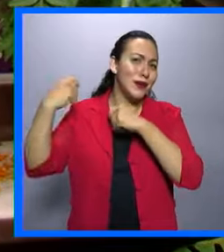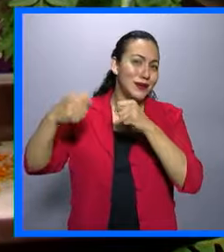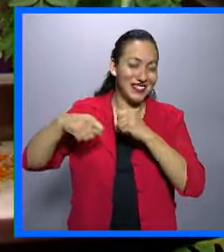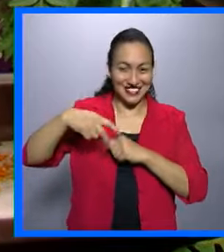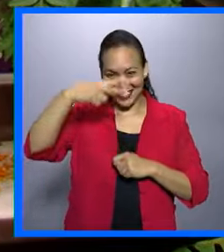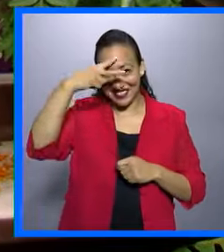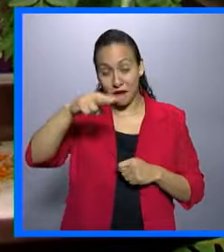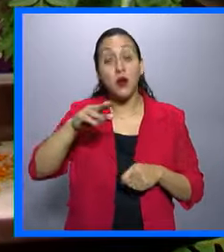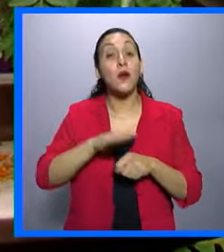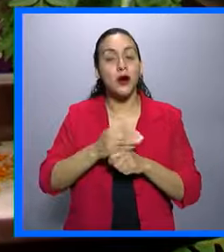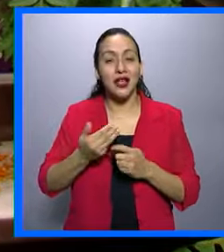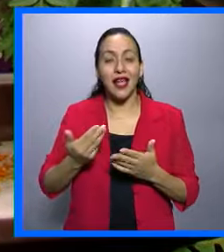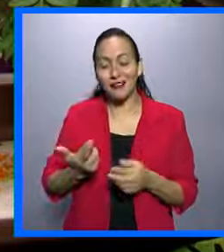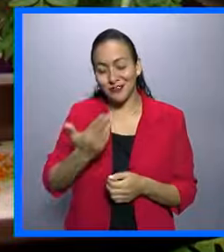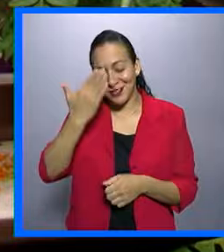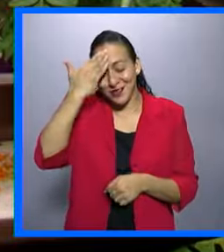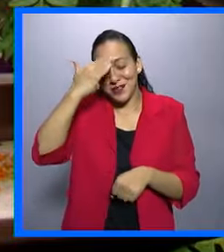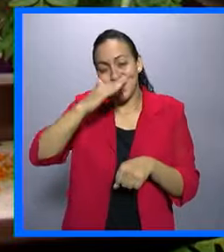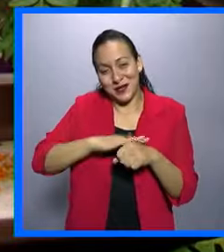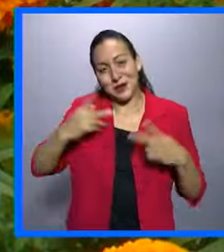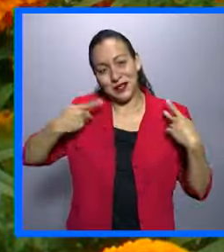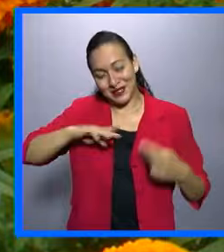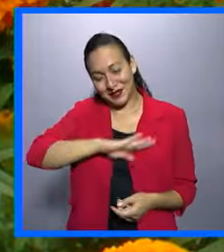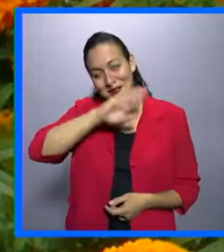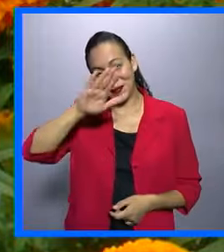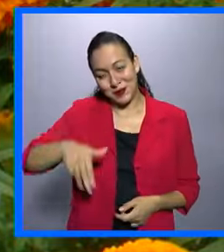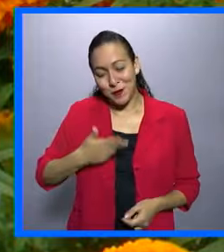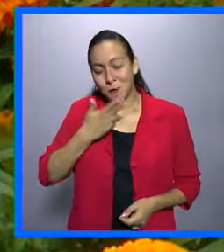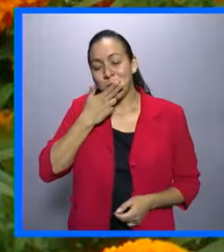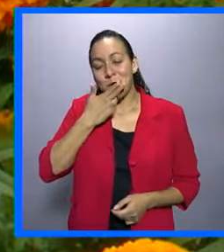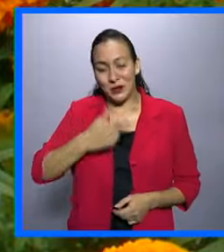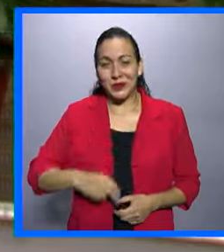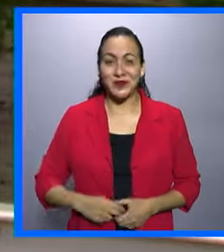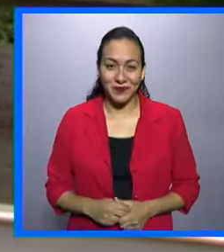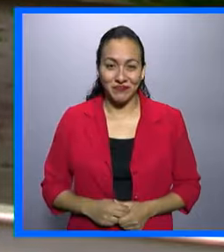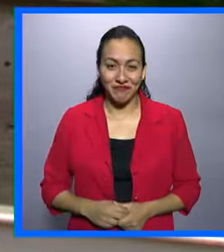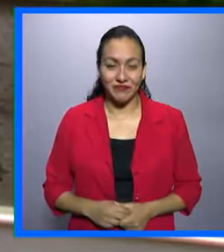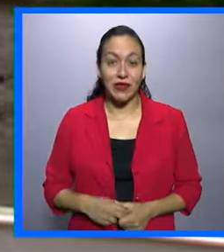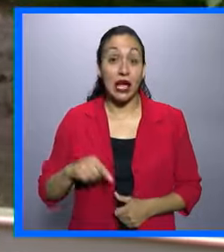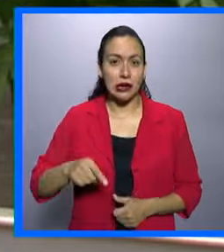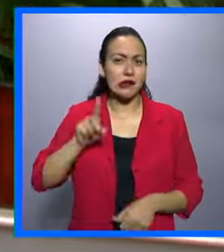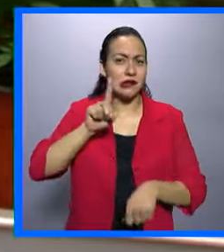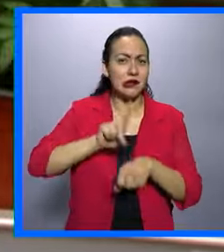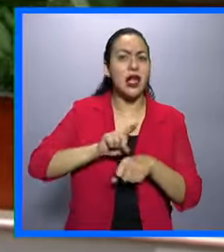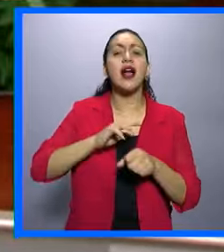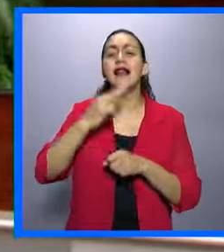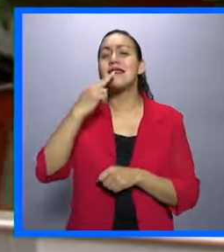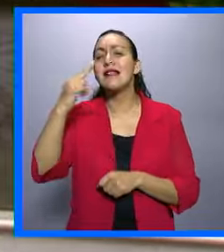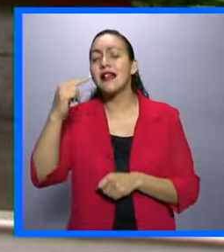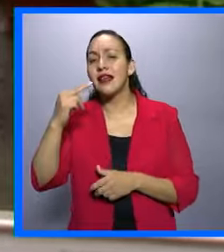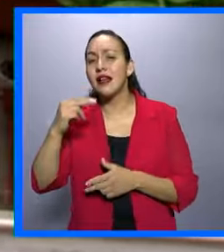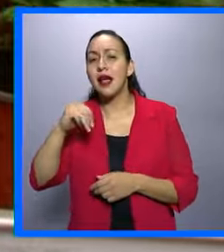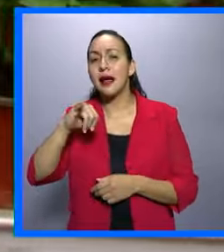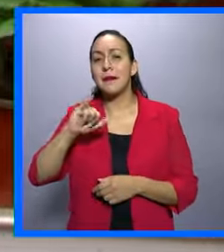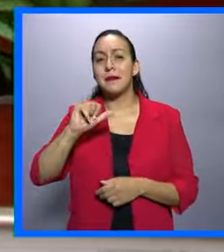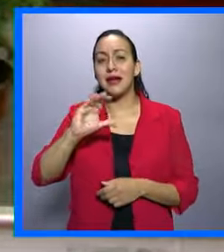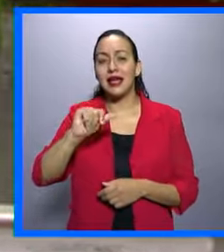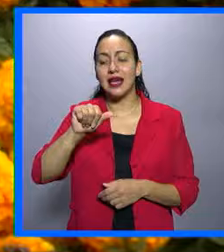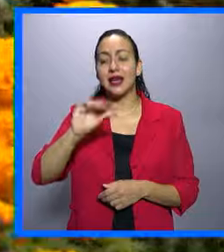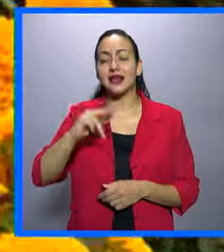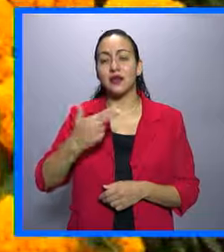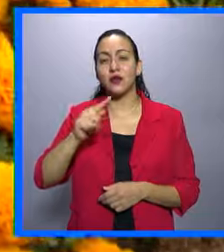nuestro hogar a quienes ya se adelantaron en el camino, nuestros seres queridos, la celebración en náhuatl del